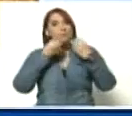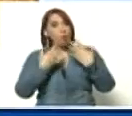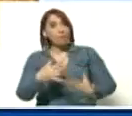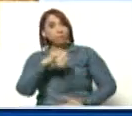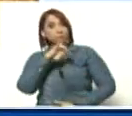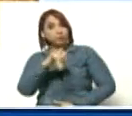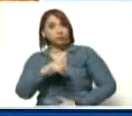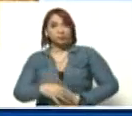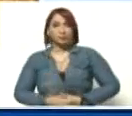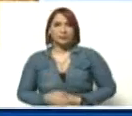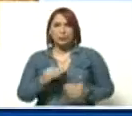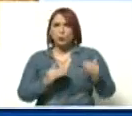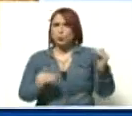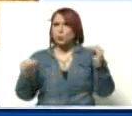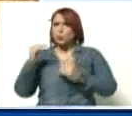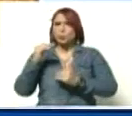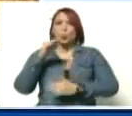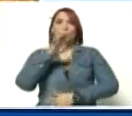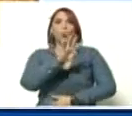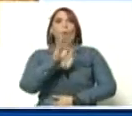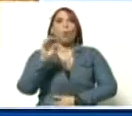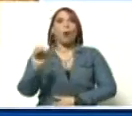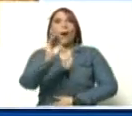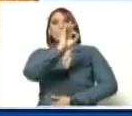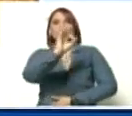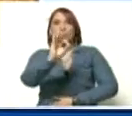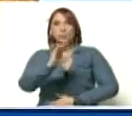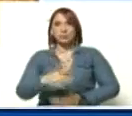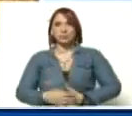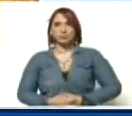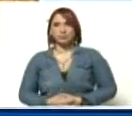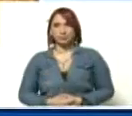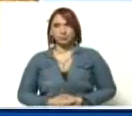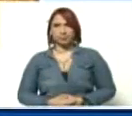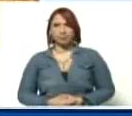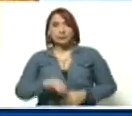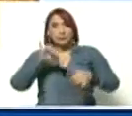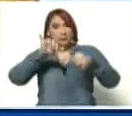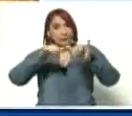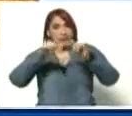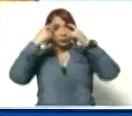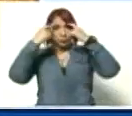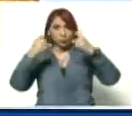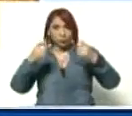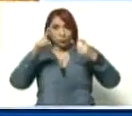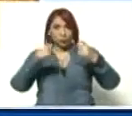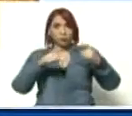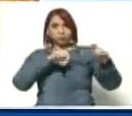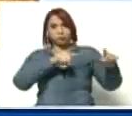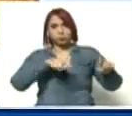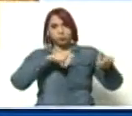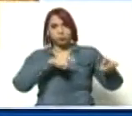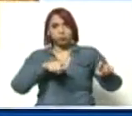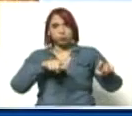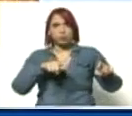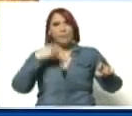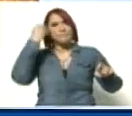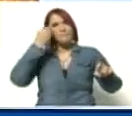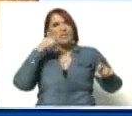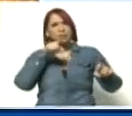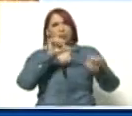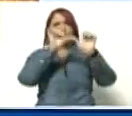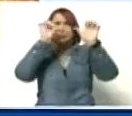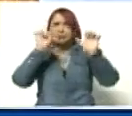noticia, incremento del 40% en ingeniería y agricultura. Creo que este